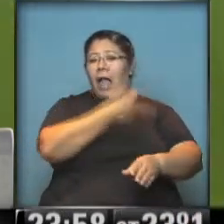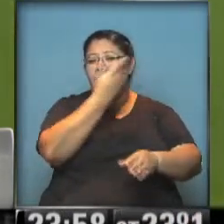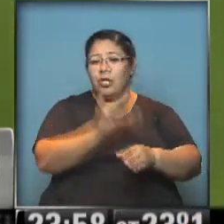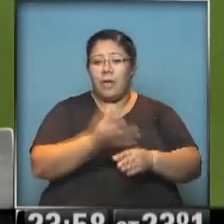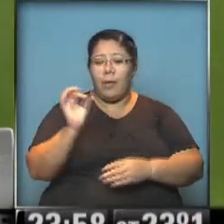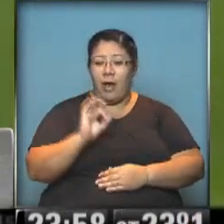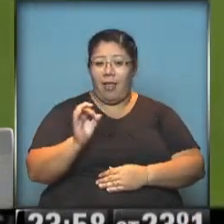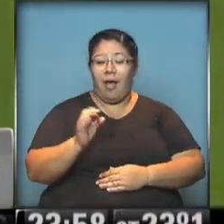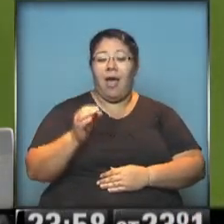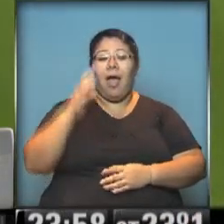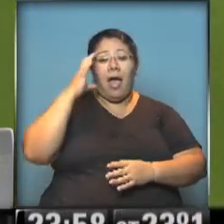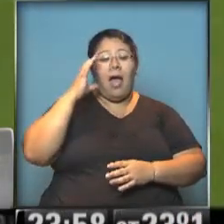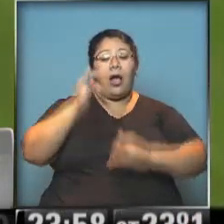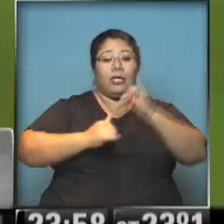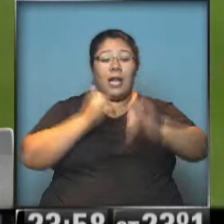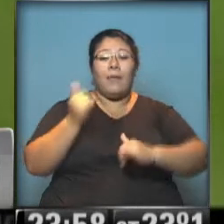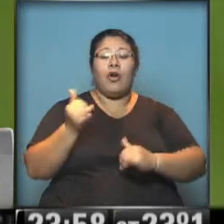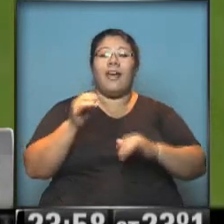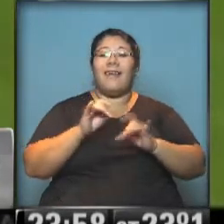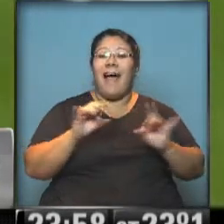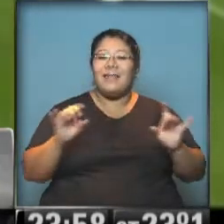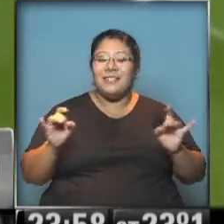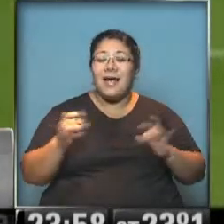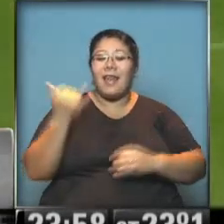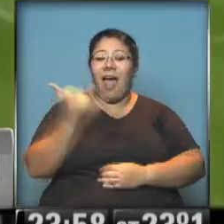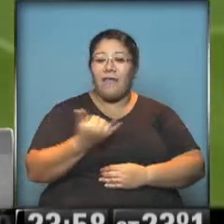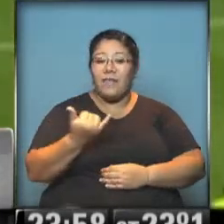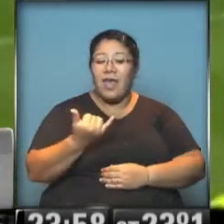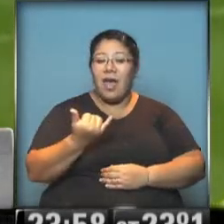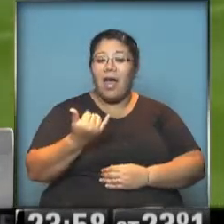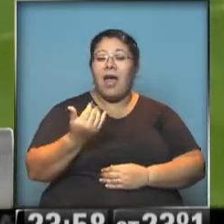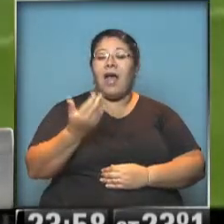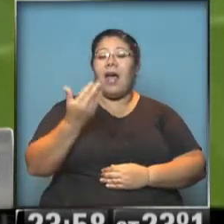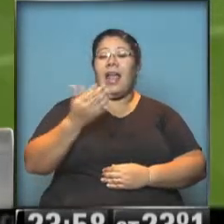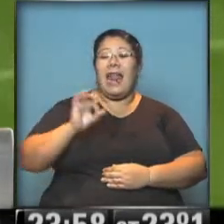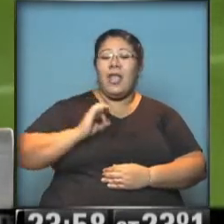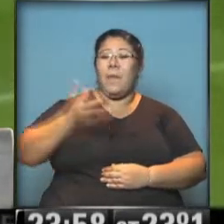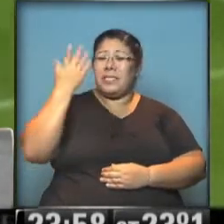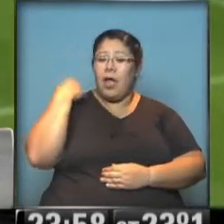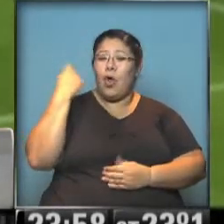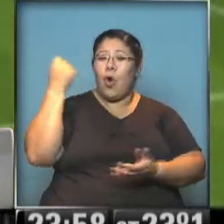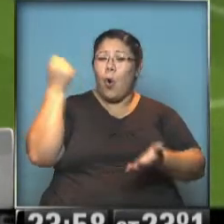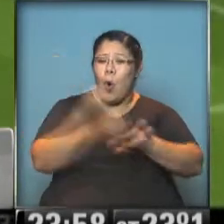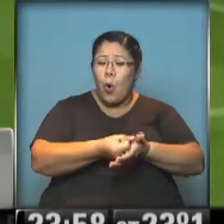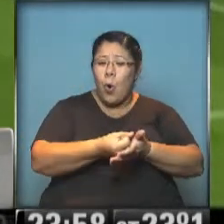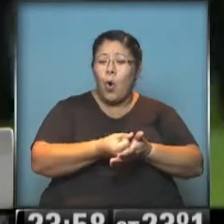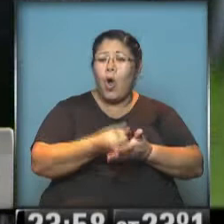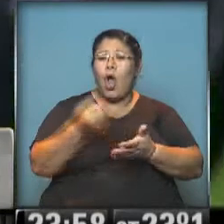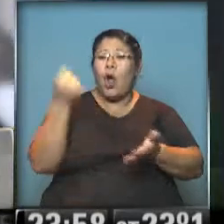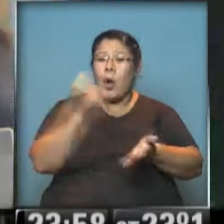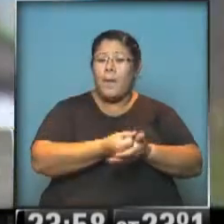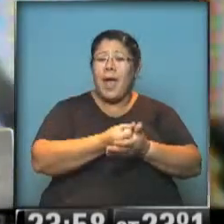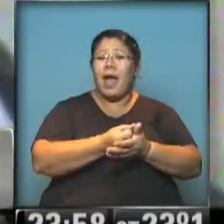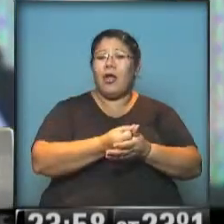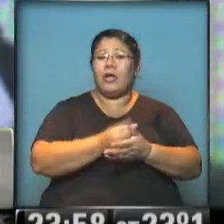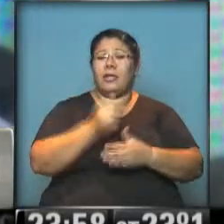cáncer de testículos que se dio cuenta después de un fuerte golpe que sufrió el año pasado en un partido y que a partir de allí dejó